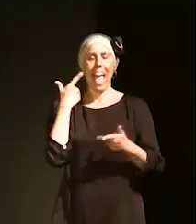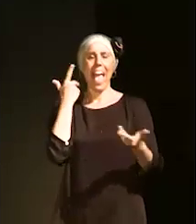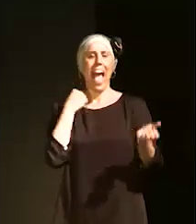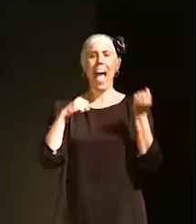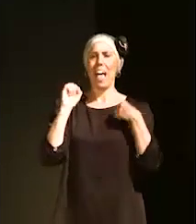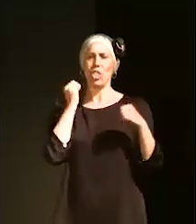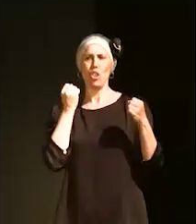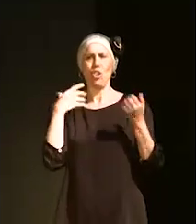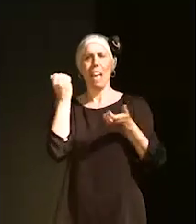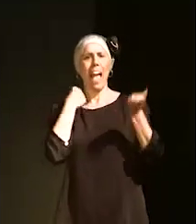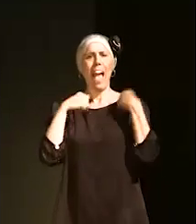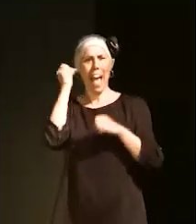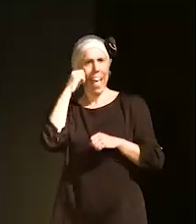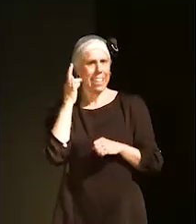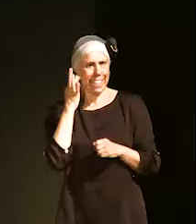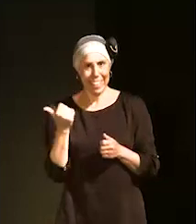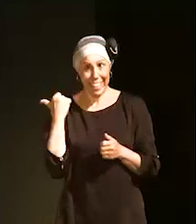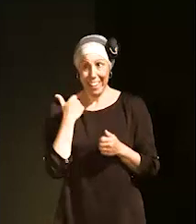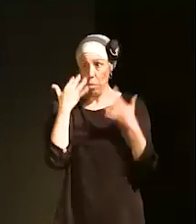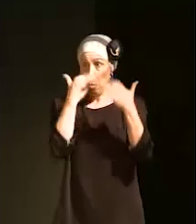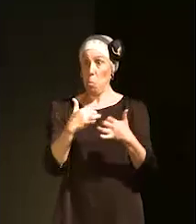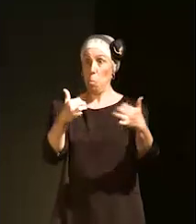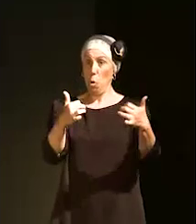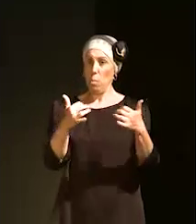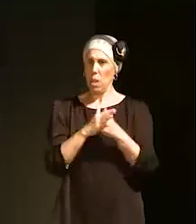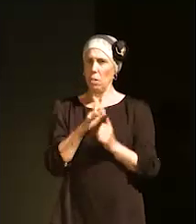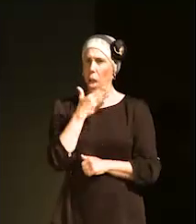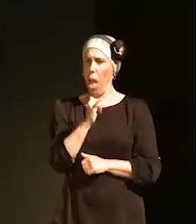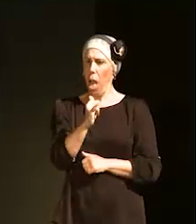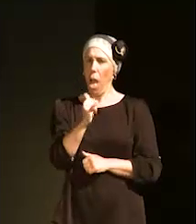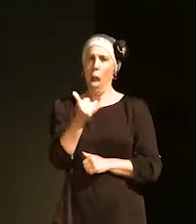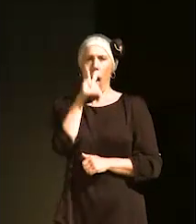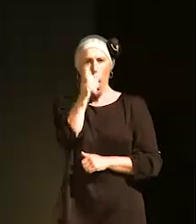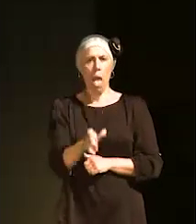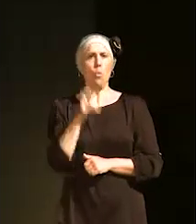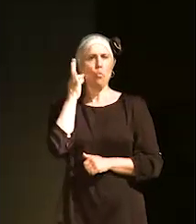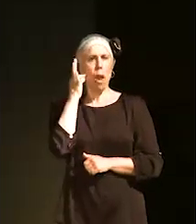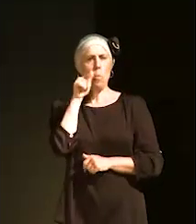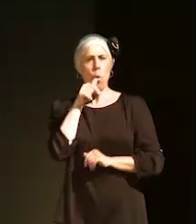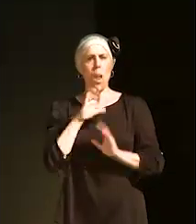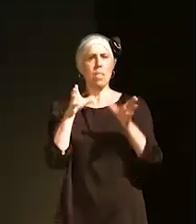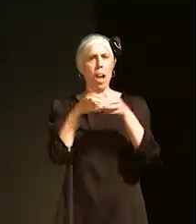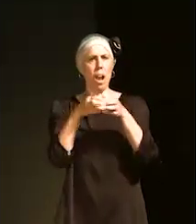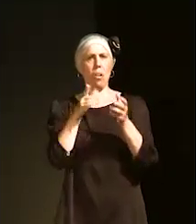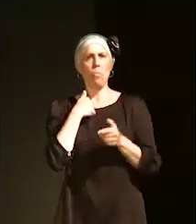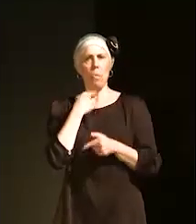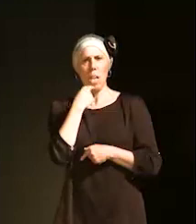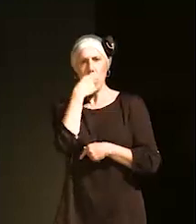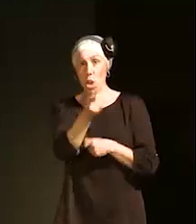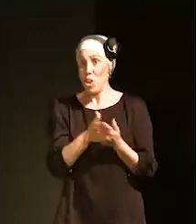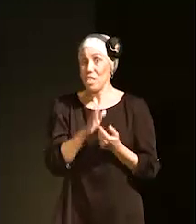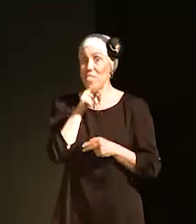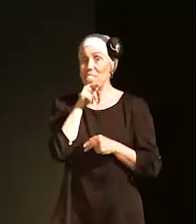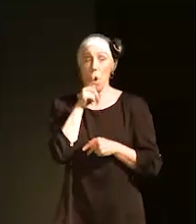el público y hay una mujer allí en esa comunidad que yo le digo a ella que incluso su